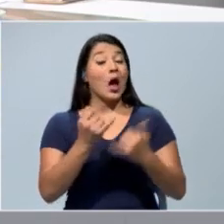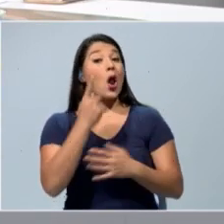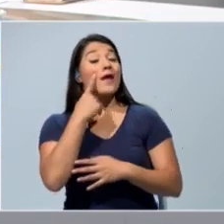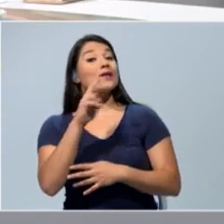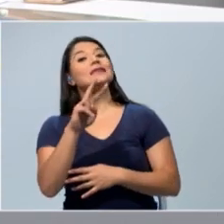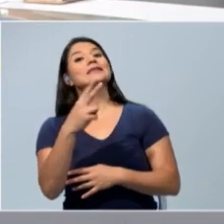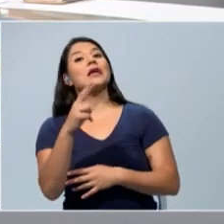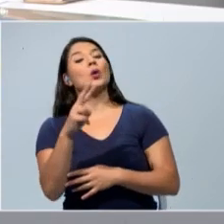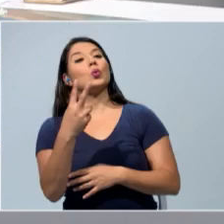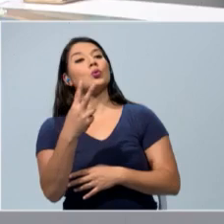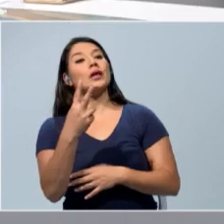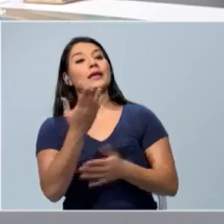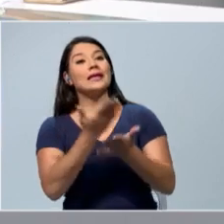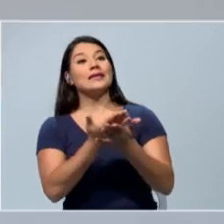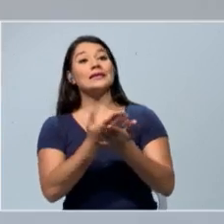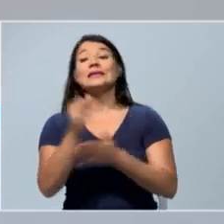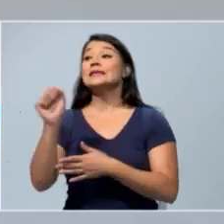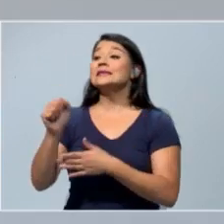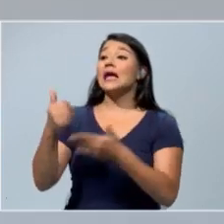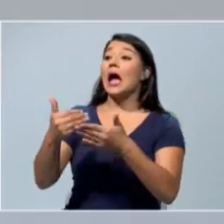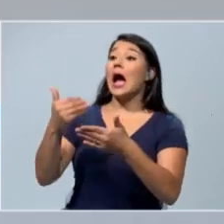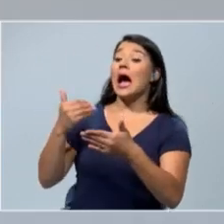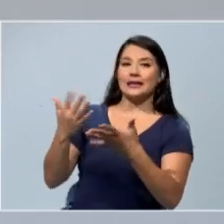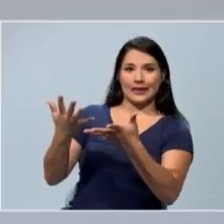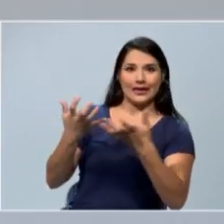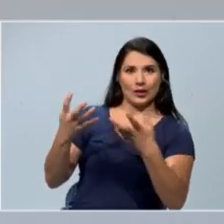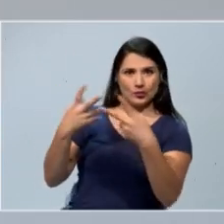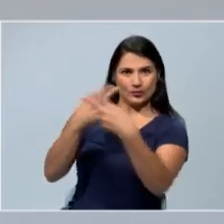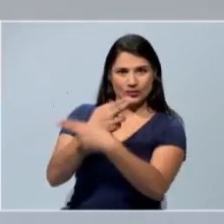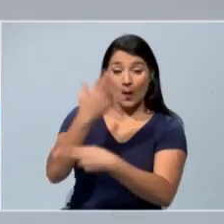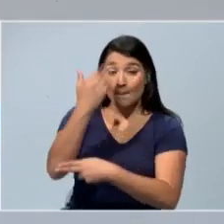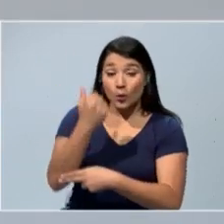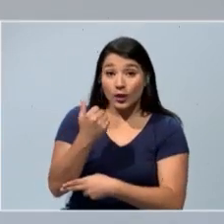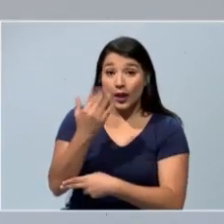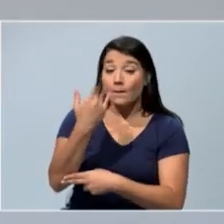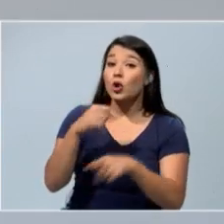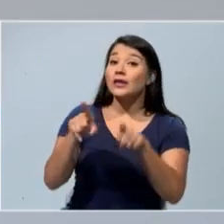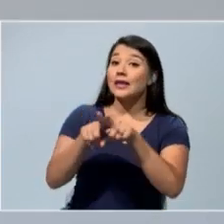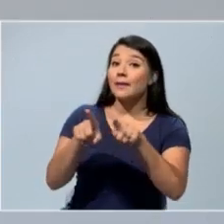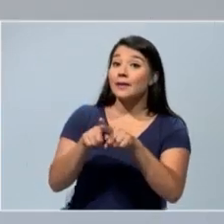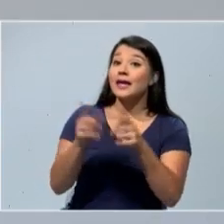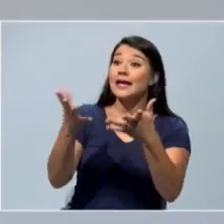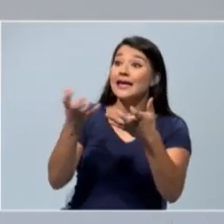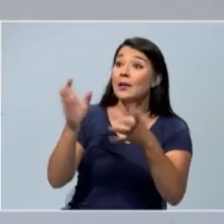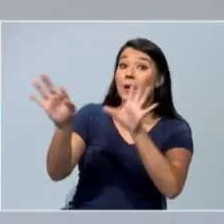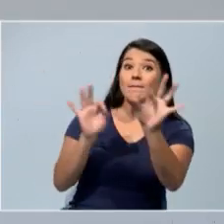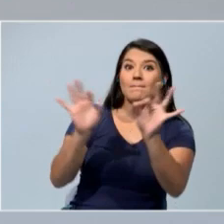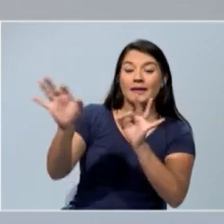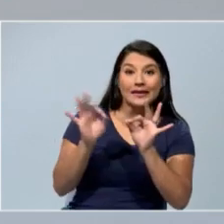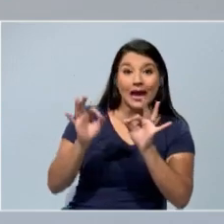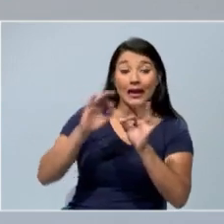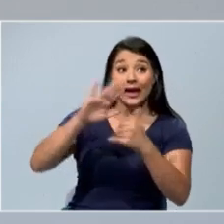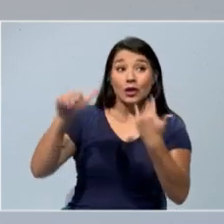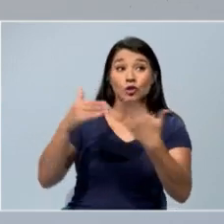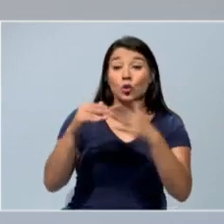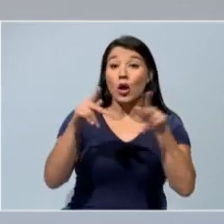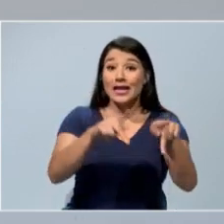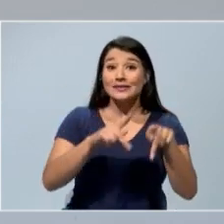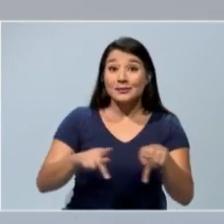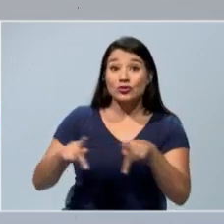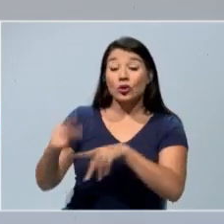de Sí, de pero eso. Antes quiero interrumpirlos porque también queremos invitar a todos nuestros seguidores de redes sociales para que nos hagan